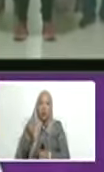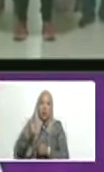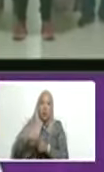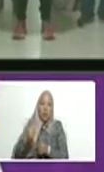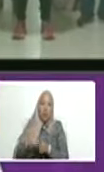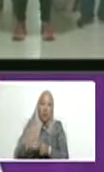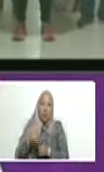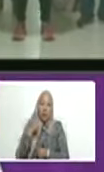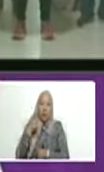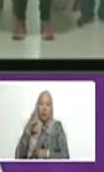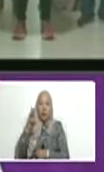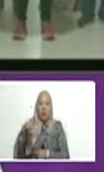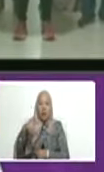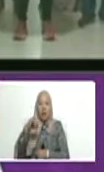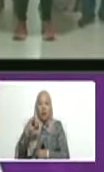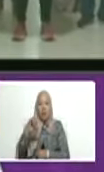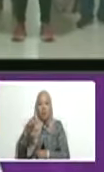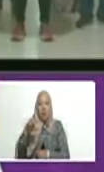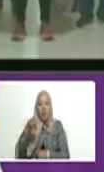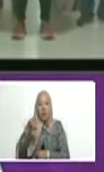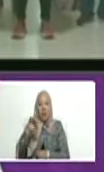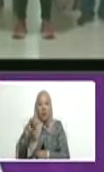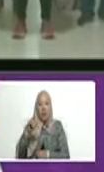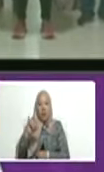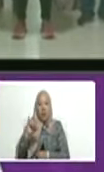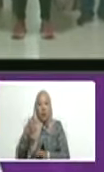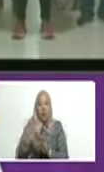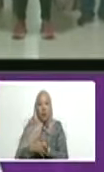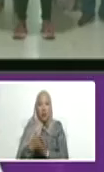Maracaibo, Milady Peralta.